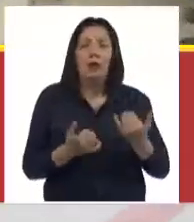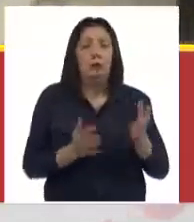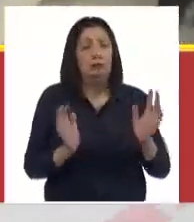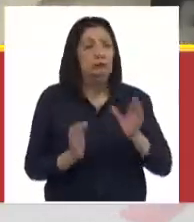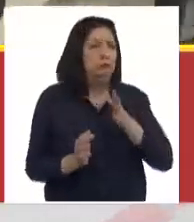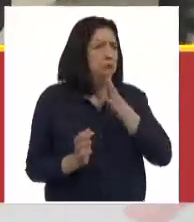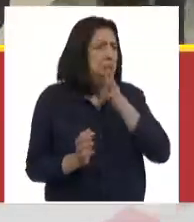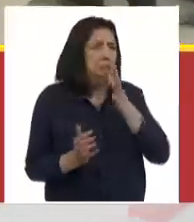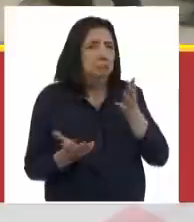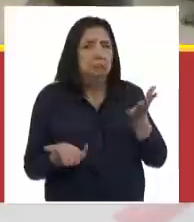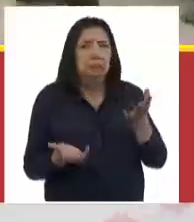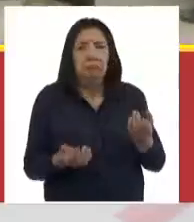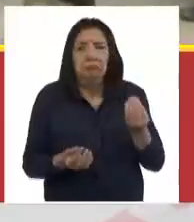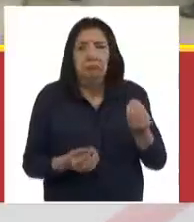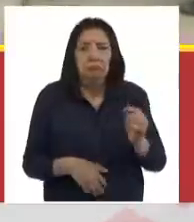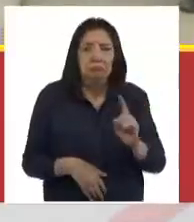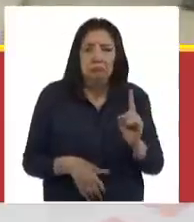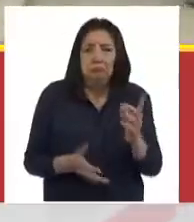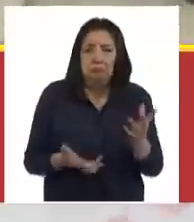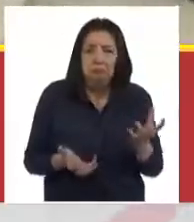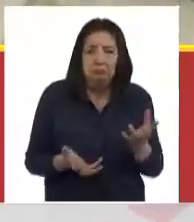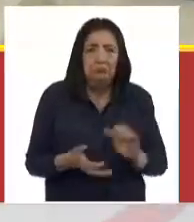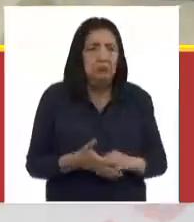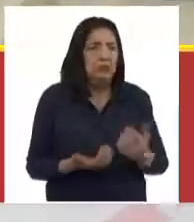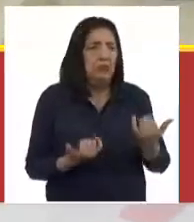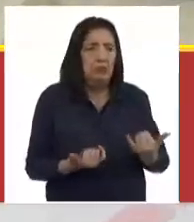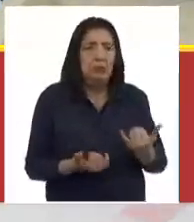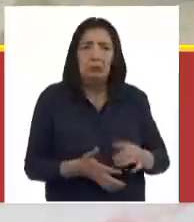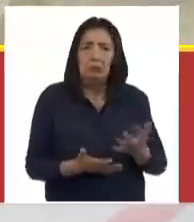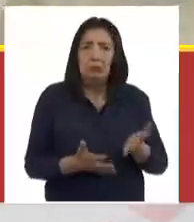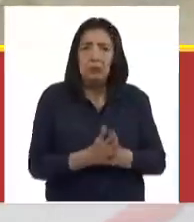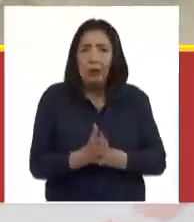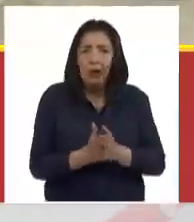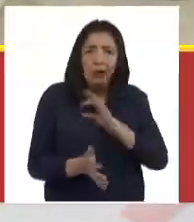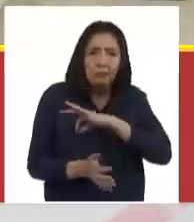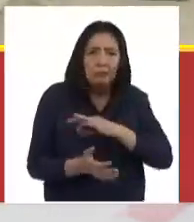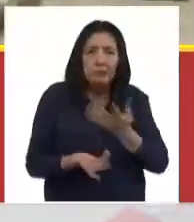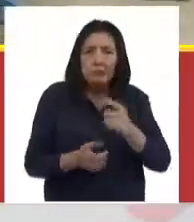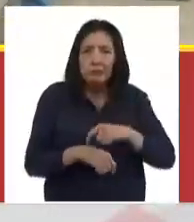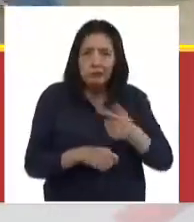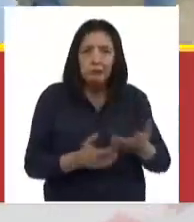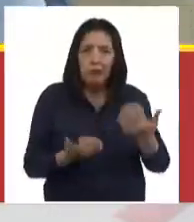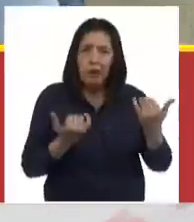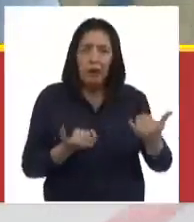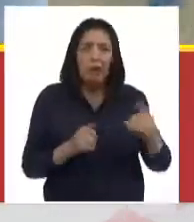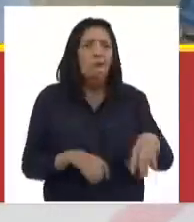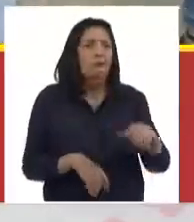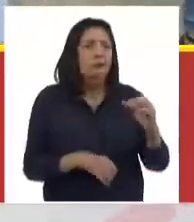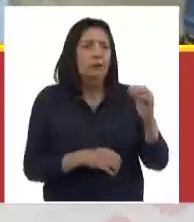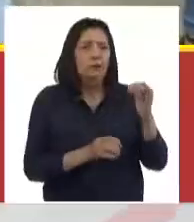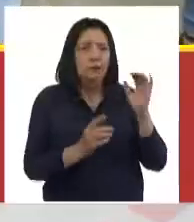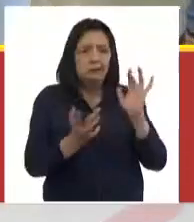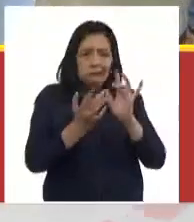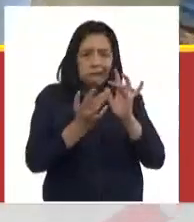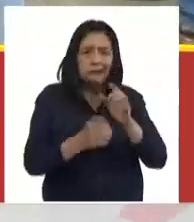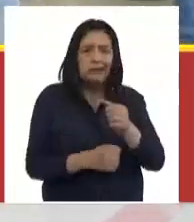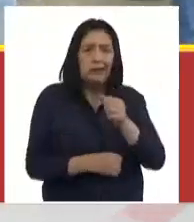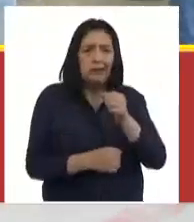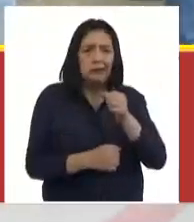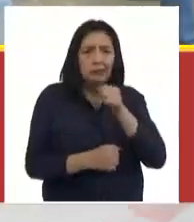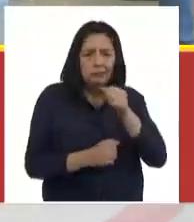mismo no entendemos por qué no quiere... aprovechar este momento de un enlace en vivo para terminar